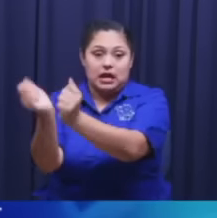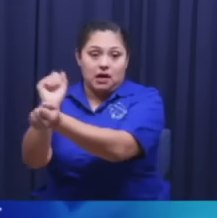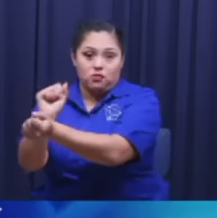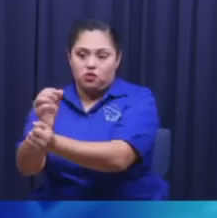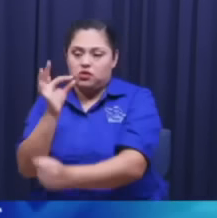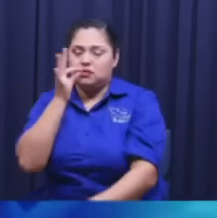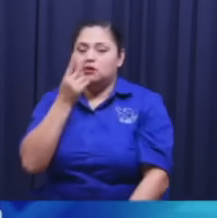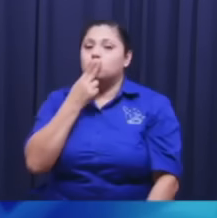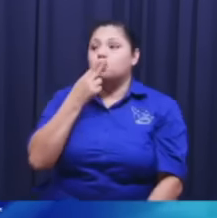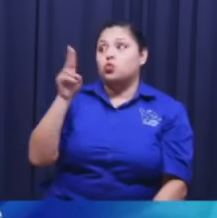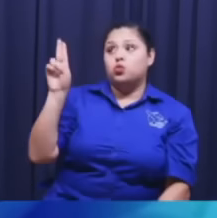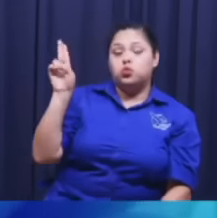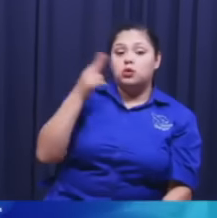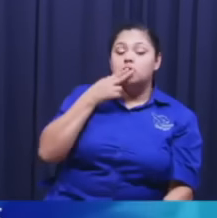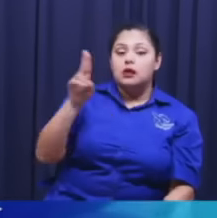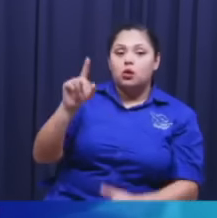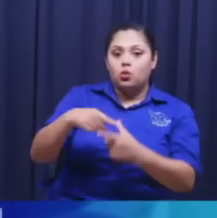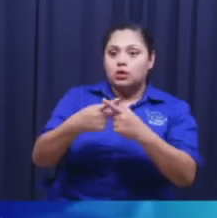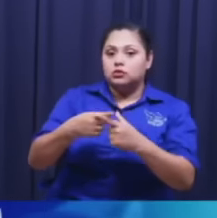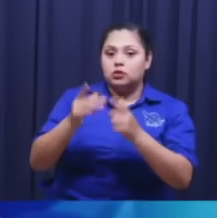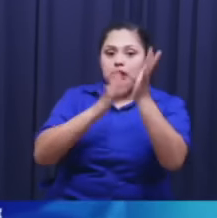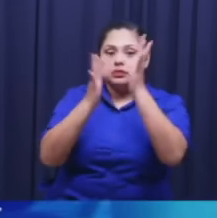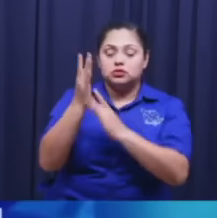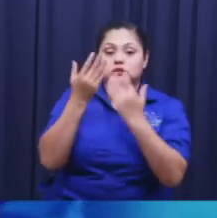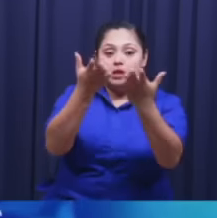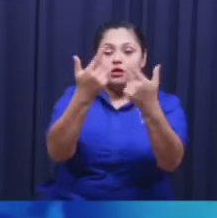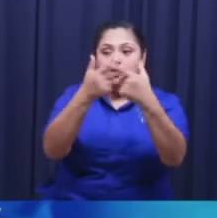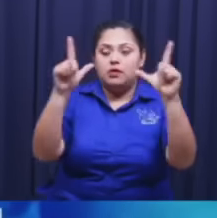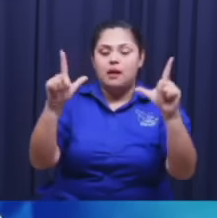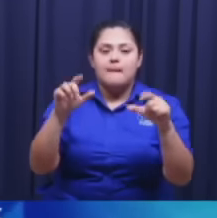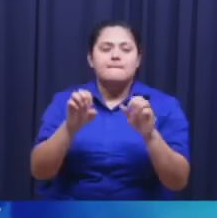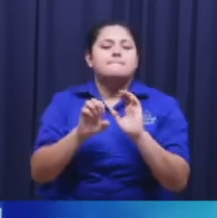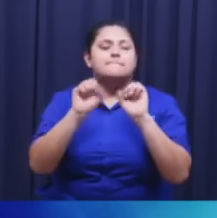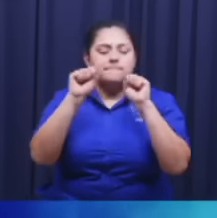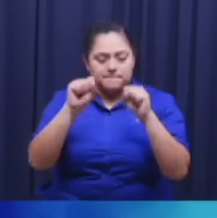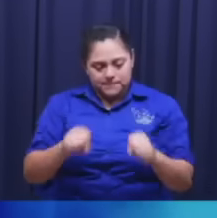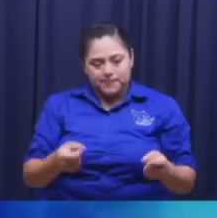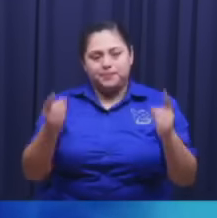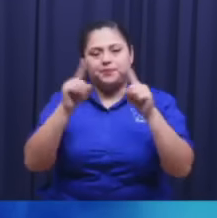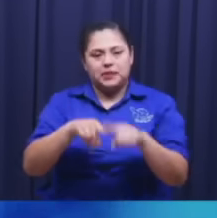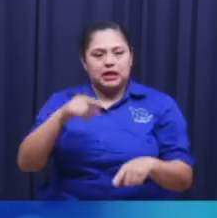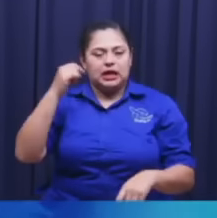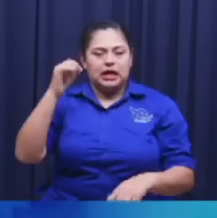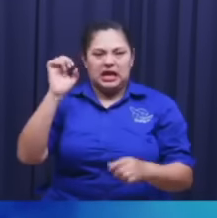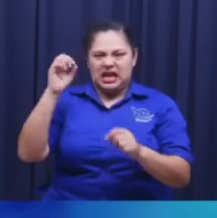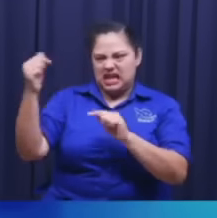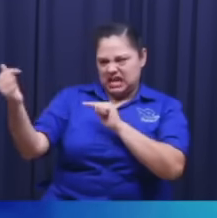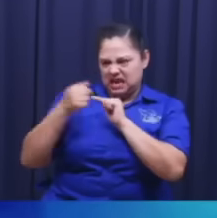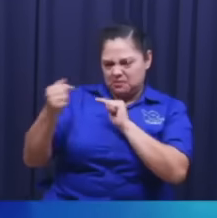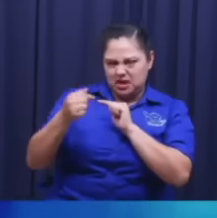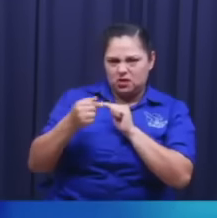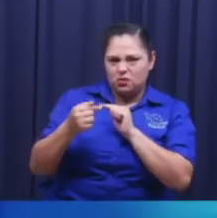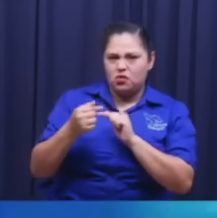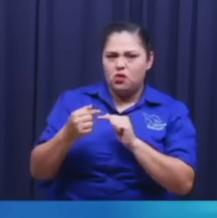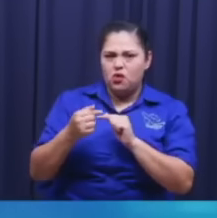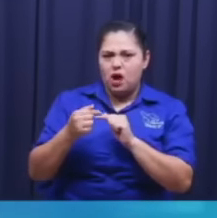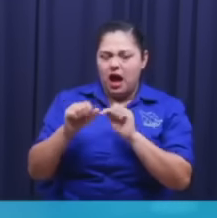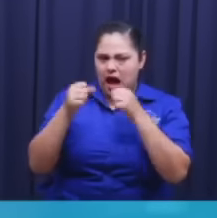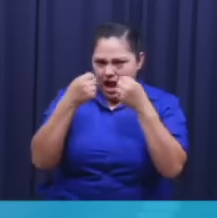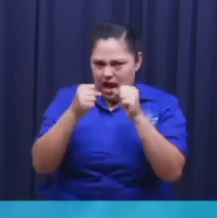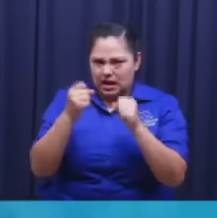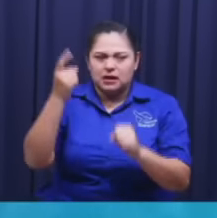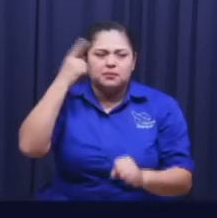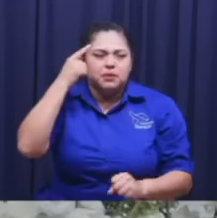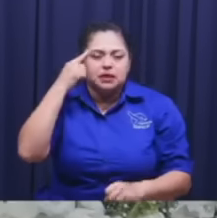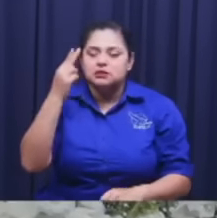liberó, puede ser que el enemigo le pase esa tentación. De tal manera, entre paréntesis, que si tú quieres